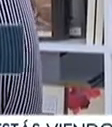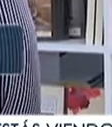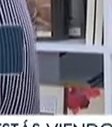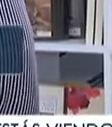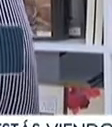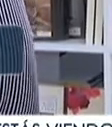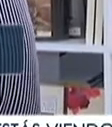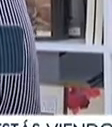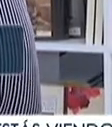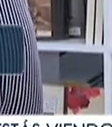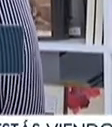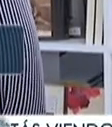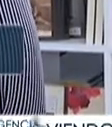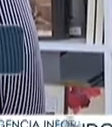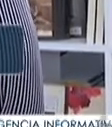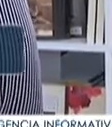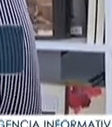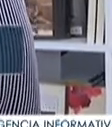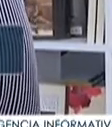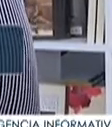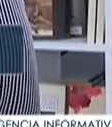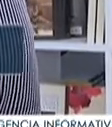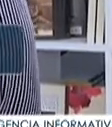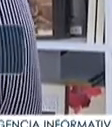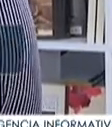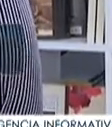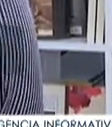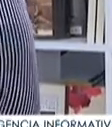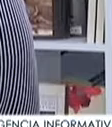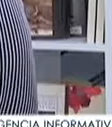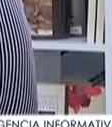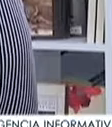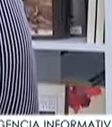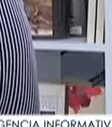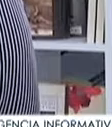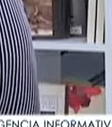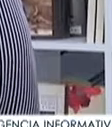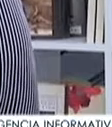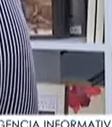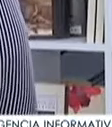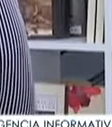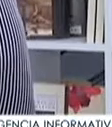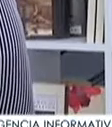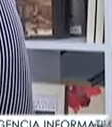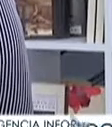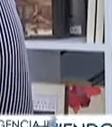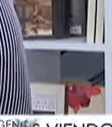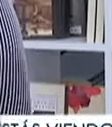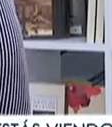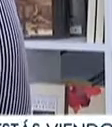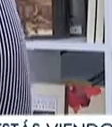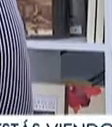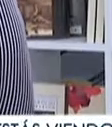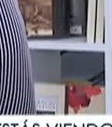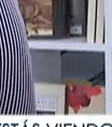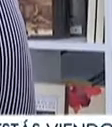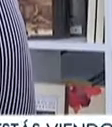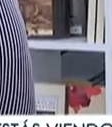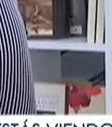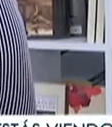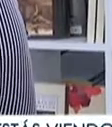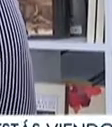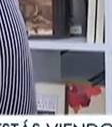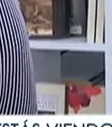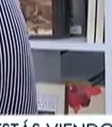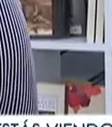estado invitado a Alfonso Reyes, Regiomontano Universal, que este año cumple 130 años de su natalicio y